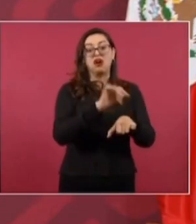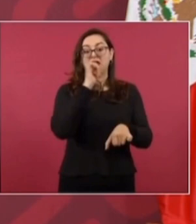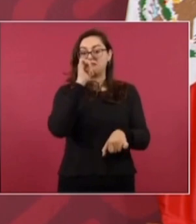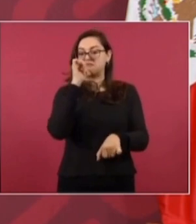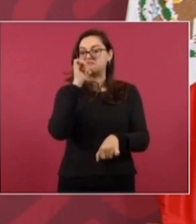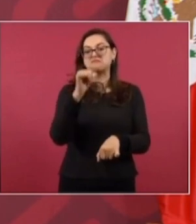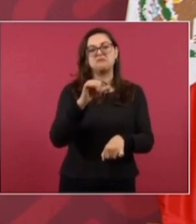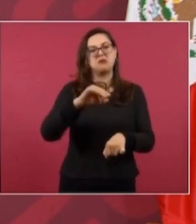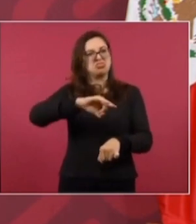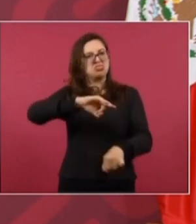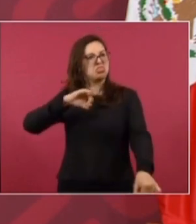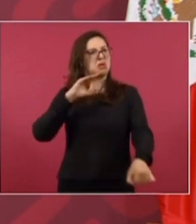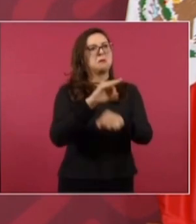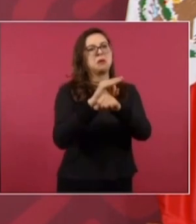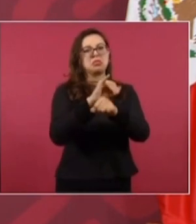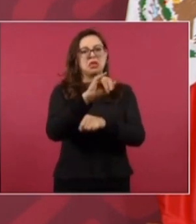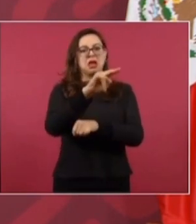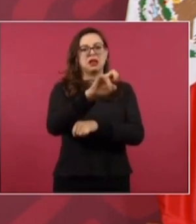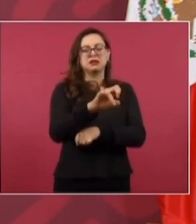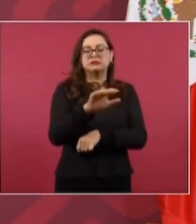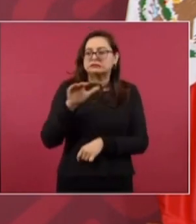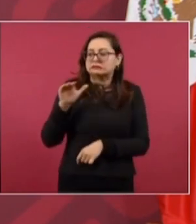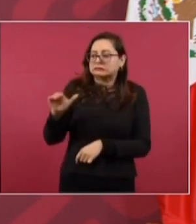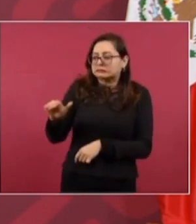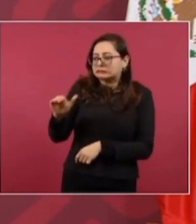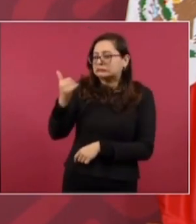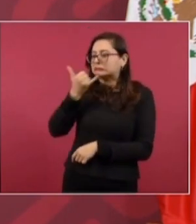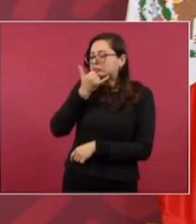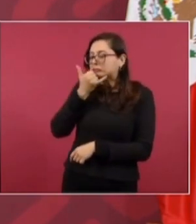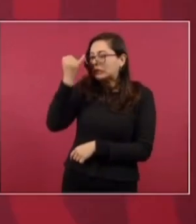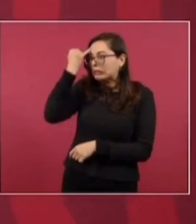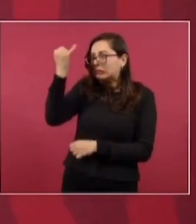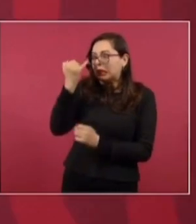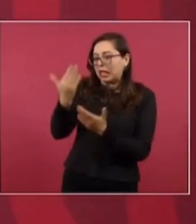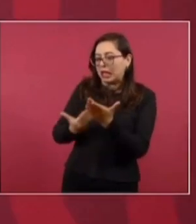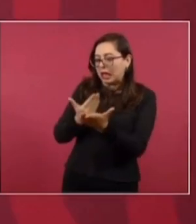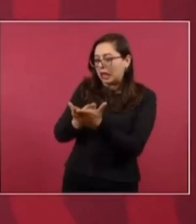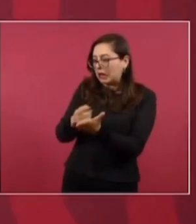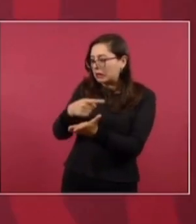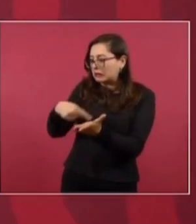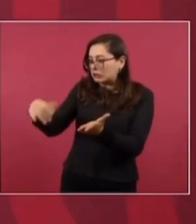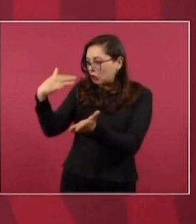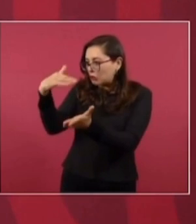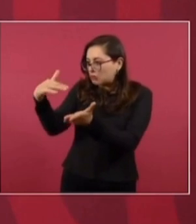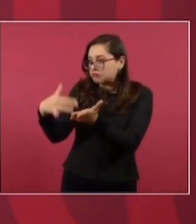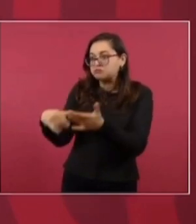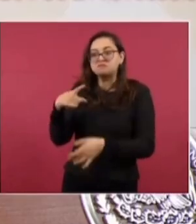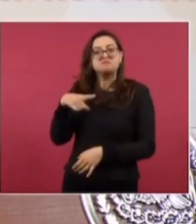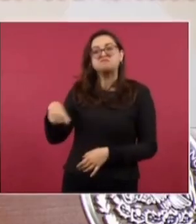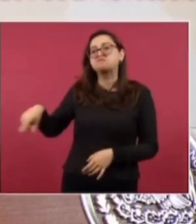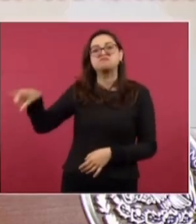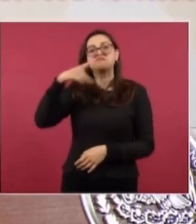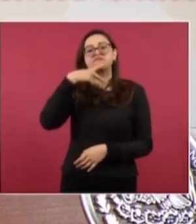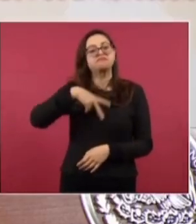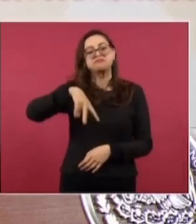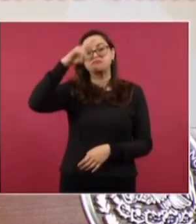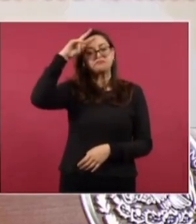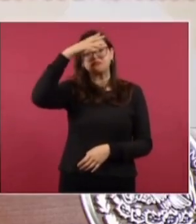la iniciativa y se dejaron manipular les jugaron el dedo en la boca como quisieron